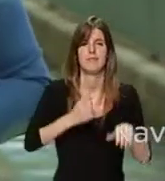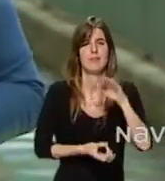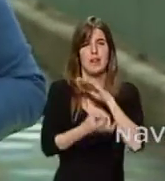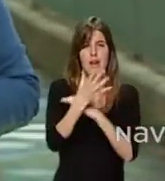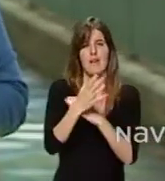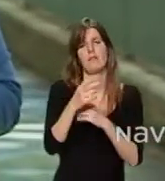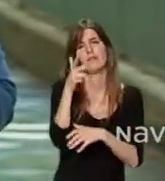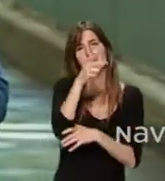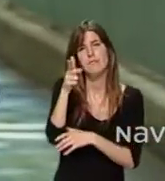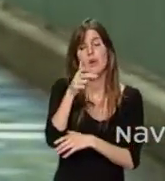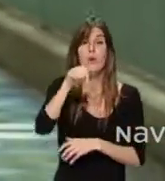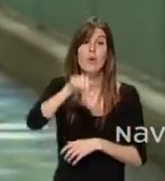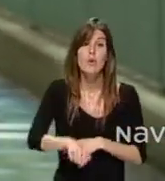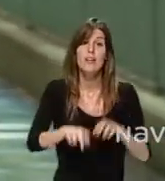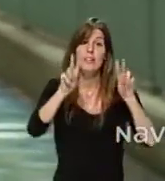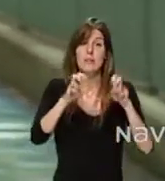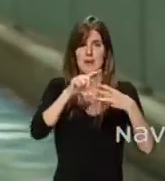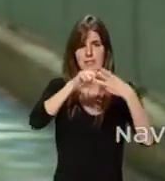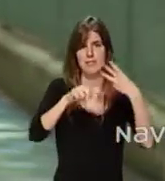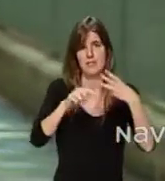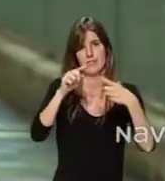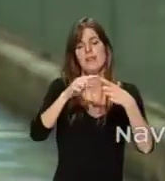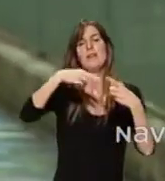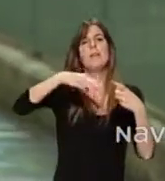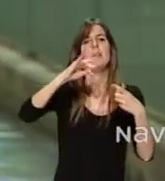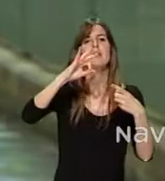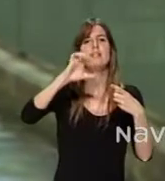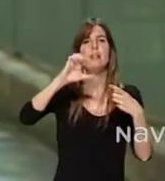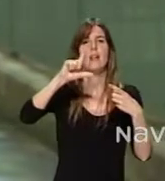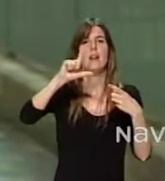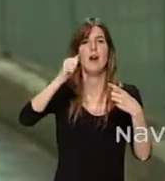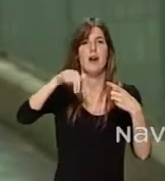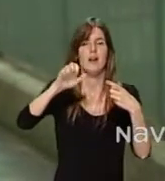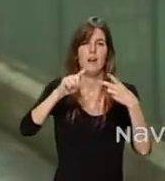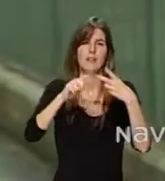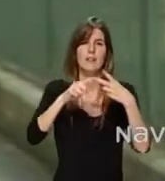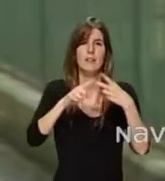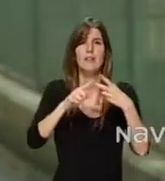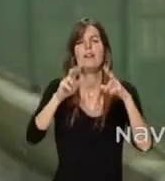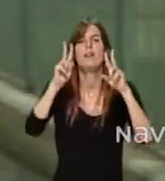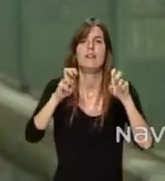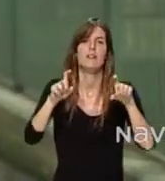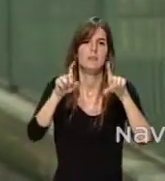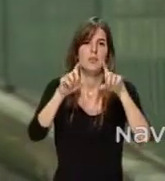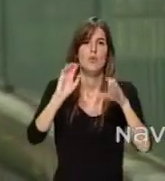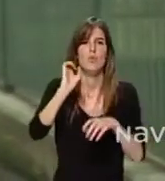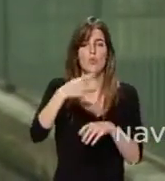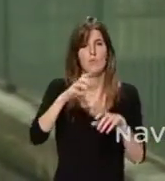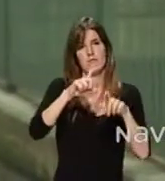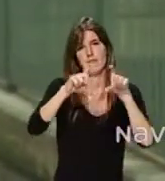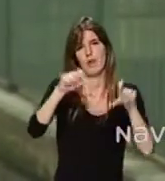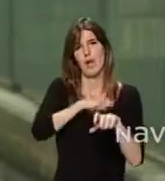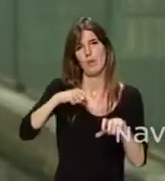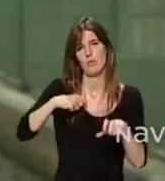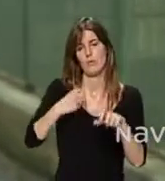Para hoy vamos a presentaros Miscelánea Showroom. Hablaremos sobre el vivero de autónomos que ha puesto en marcha CEIN y